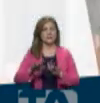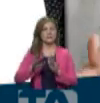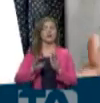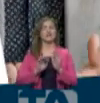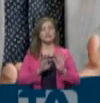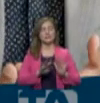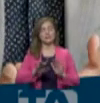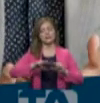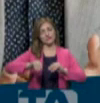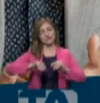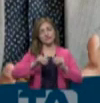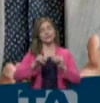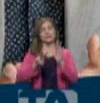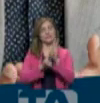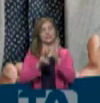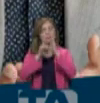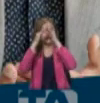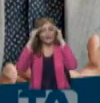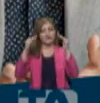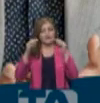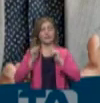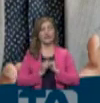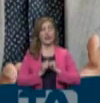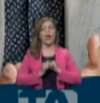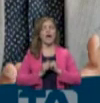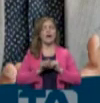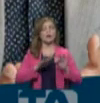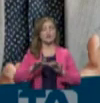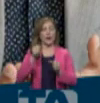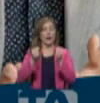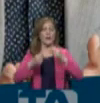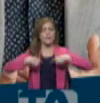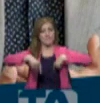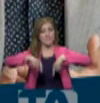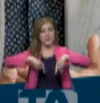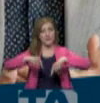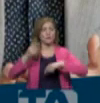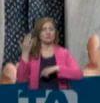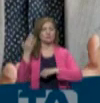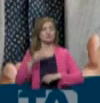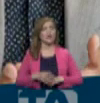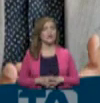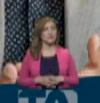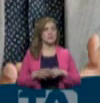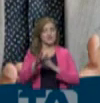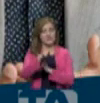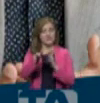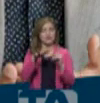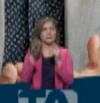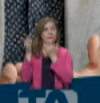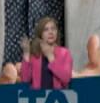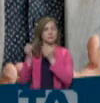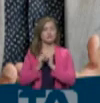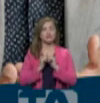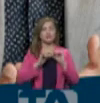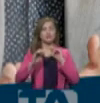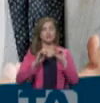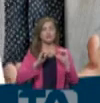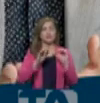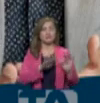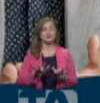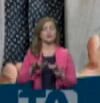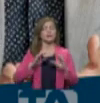Carrasco, Secretaría de Movilidad, Guillermo Abad, Secretaría de Ambiente, Marianela Irigoyen, Secretaría de Comunicación, Esteban